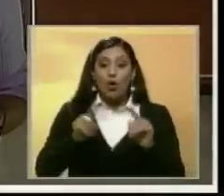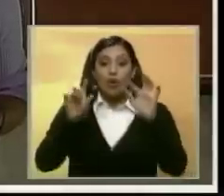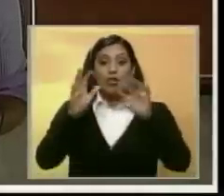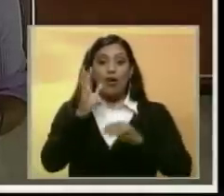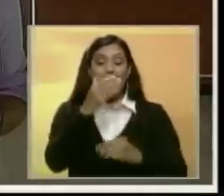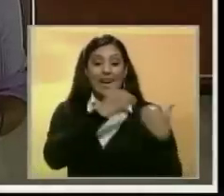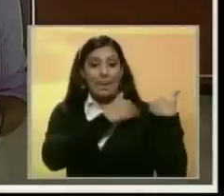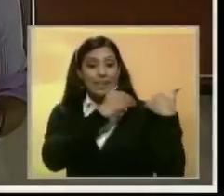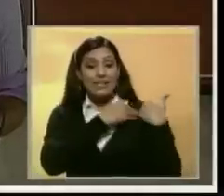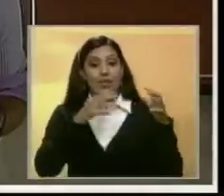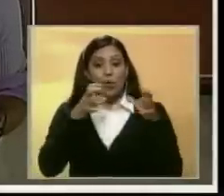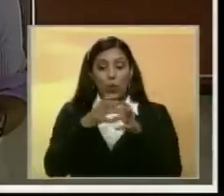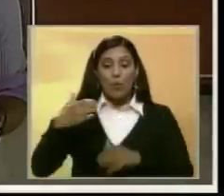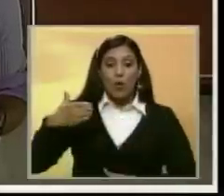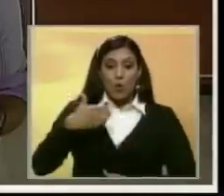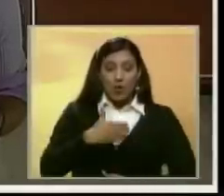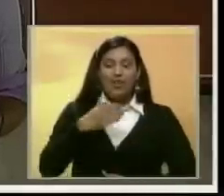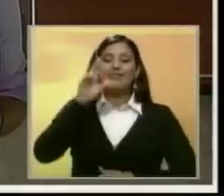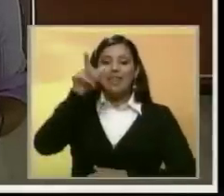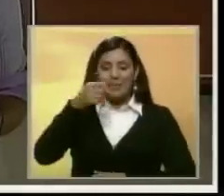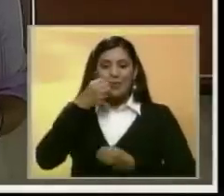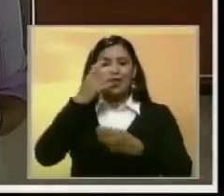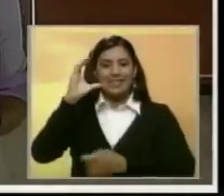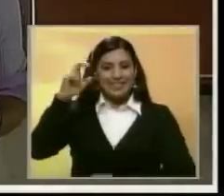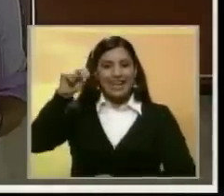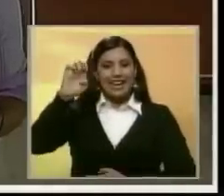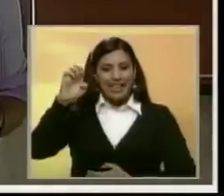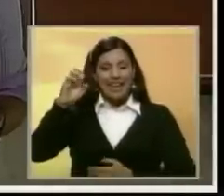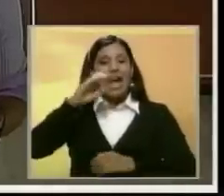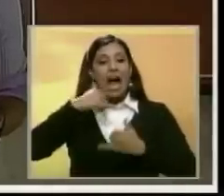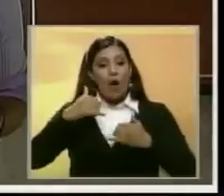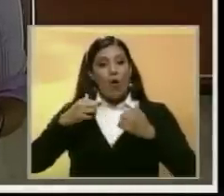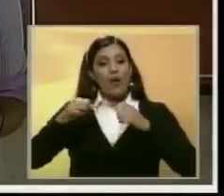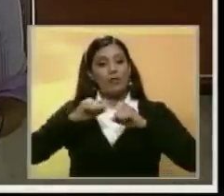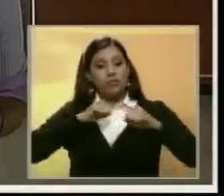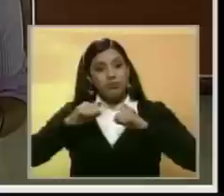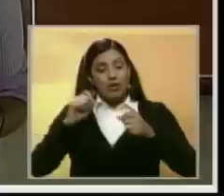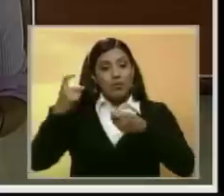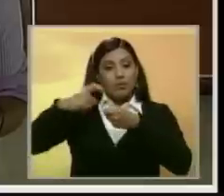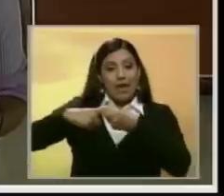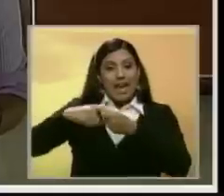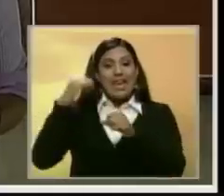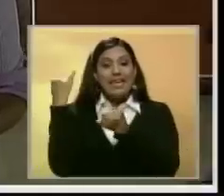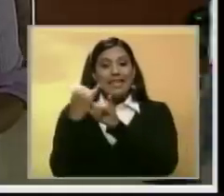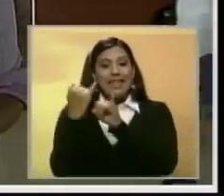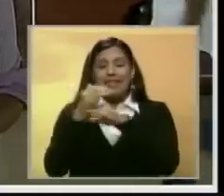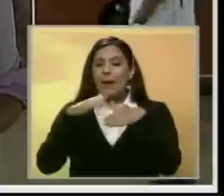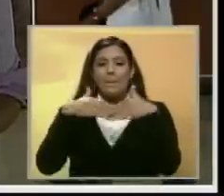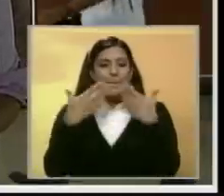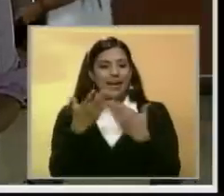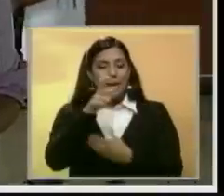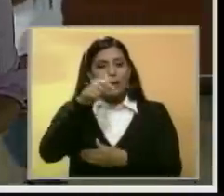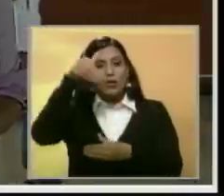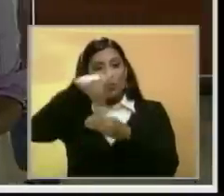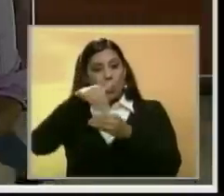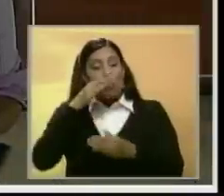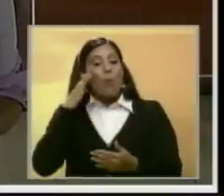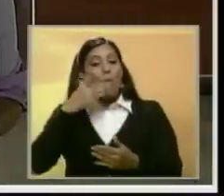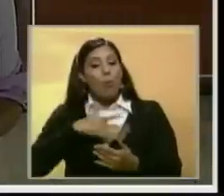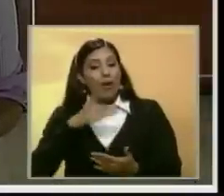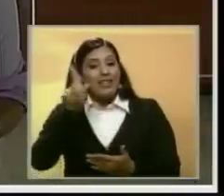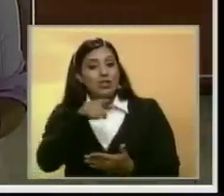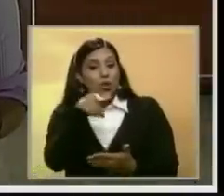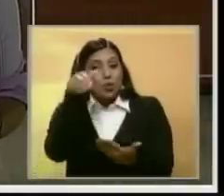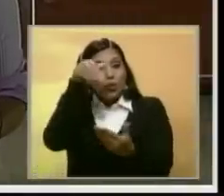de la mesa unitaria también dijeron que el CNE activará un vínculo en su sitio en internet para que los electores puedan verificar